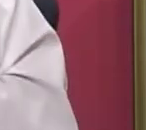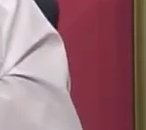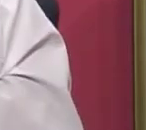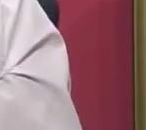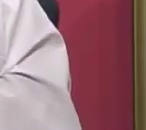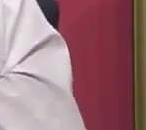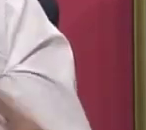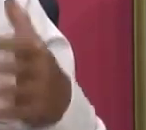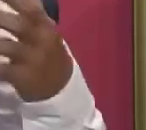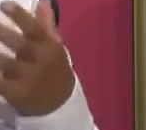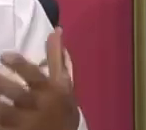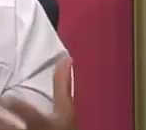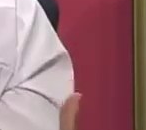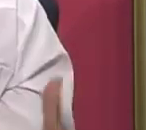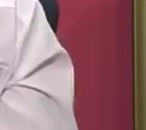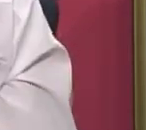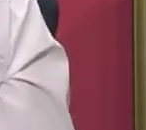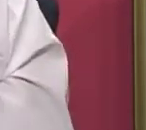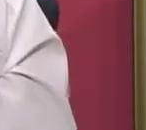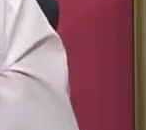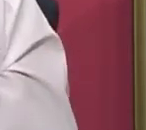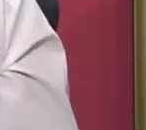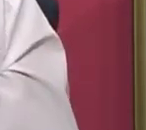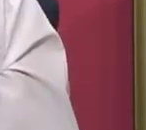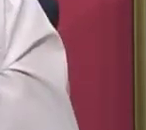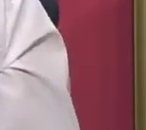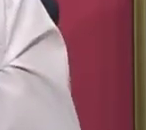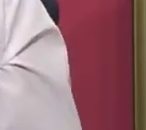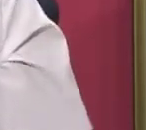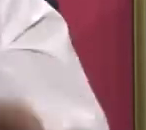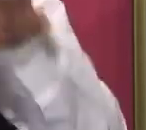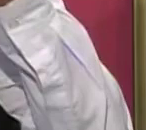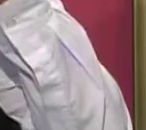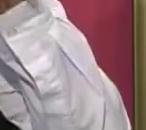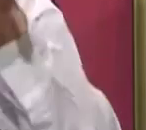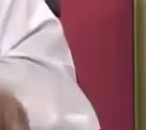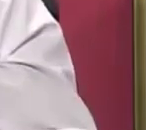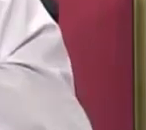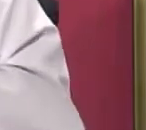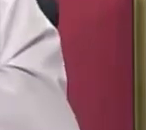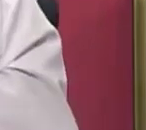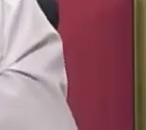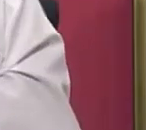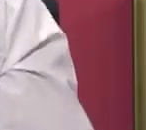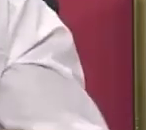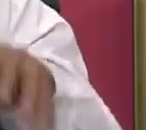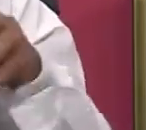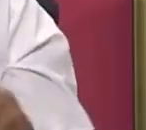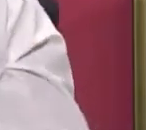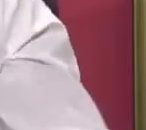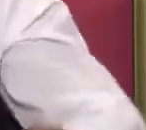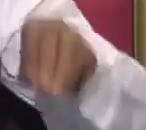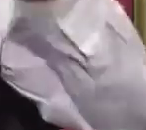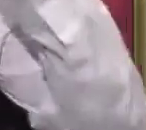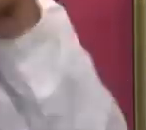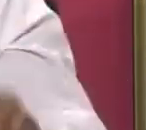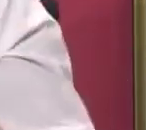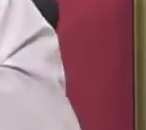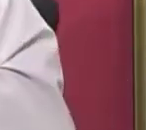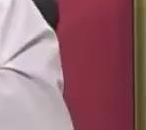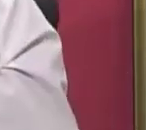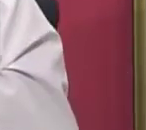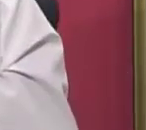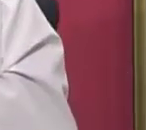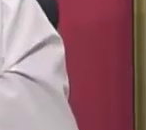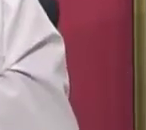que a los hombres. En este momento tan difícil para ellos, ellos tomaron una decisión, que es la decisión que debemos tomar